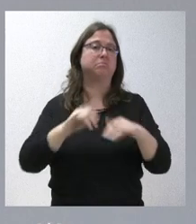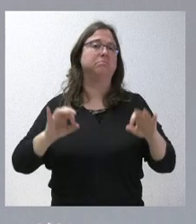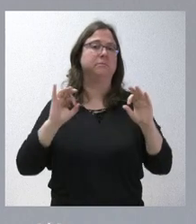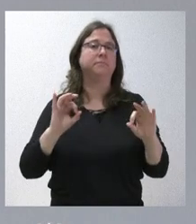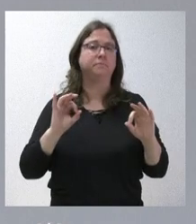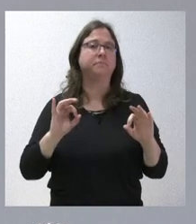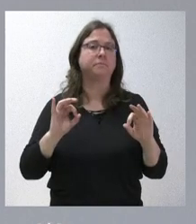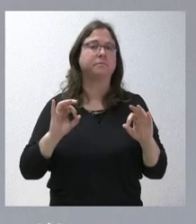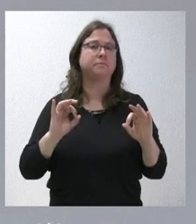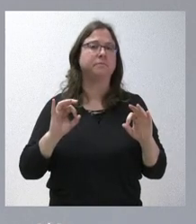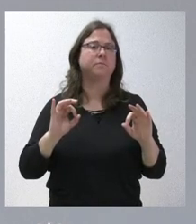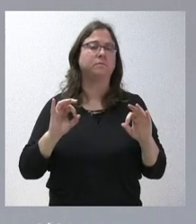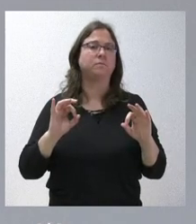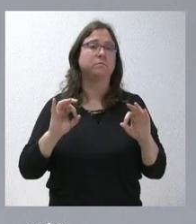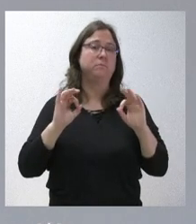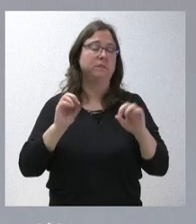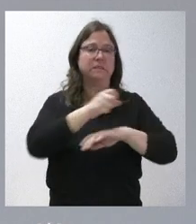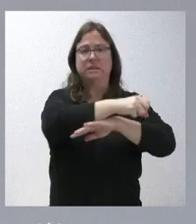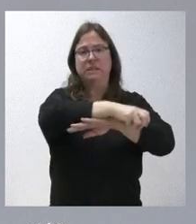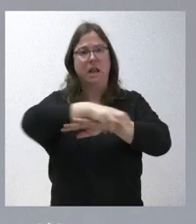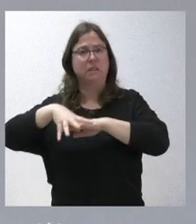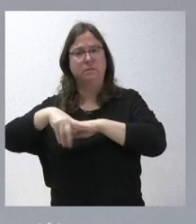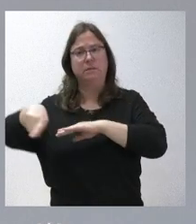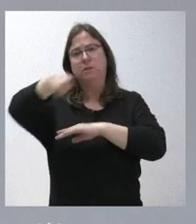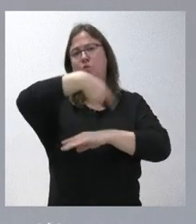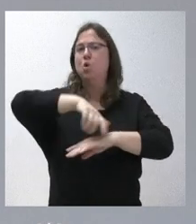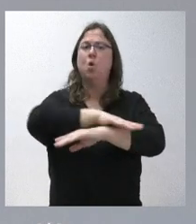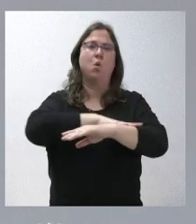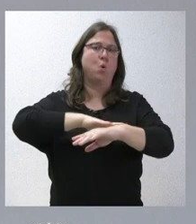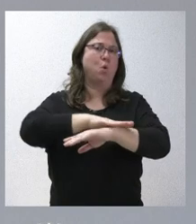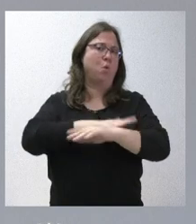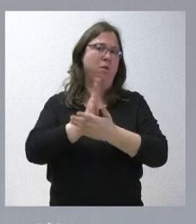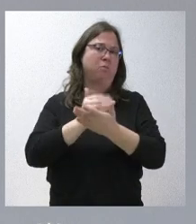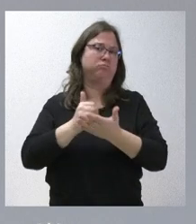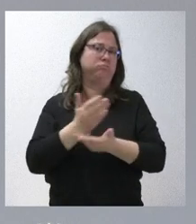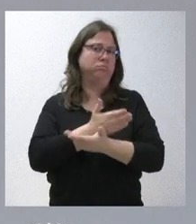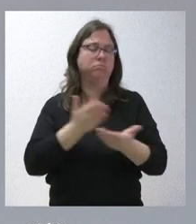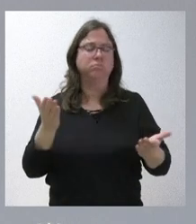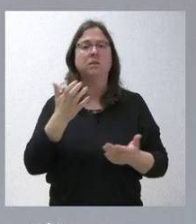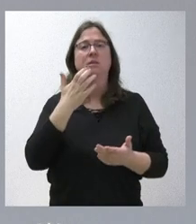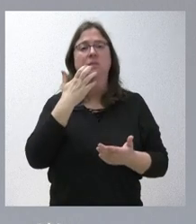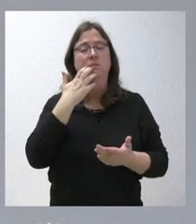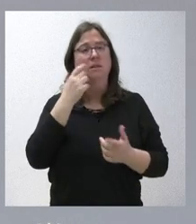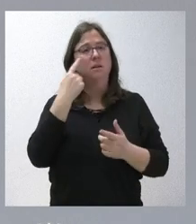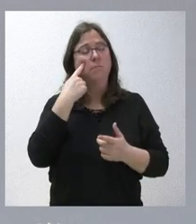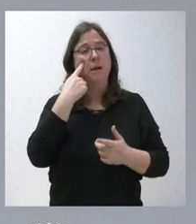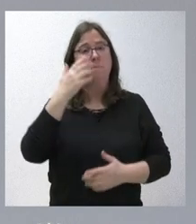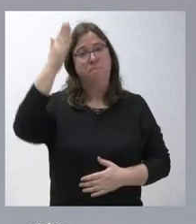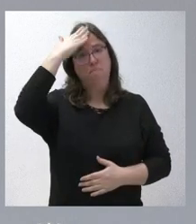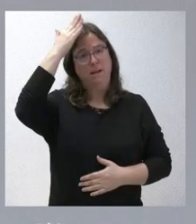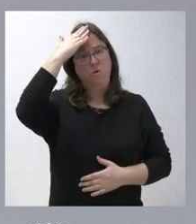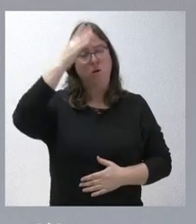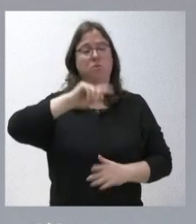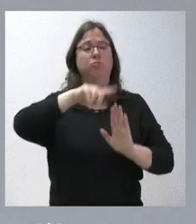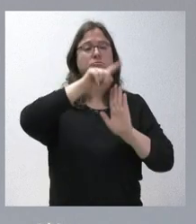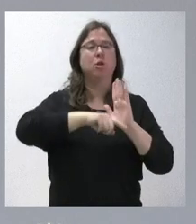eh es transversal a todo el gobierno regional precisamente si analizan la composición del patronato dos de